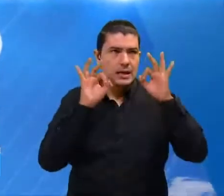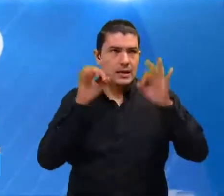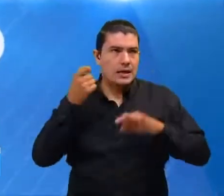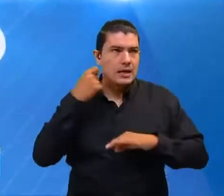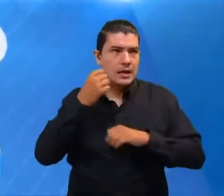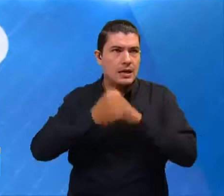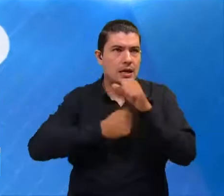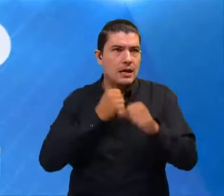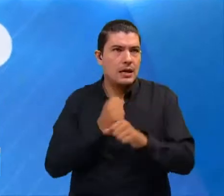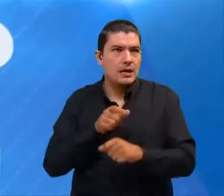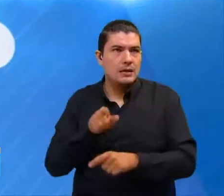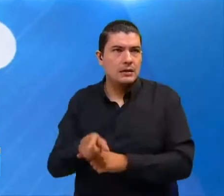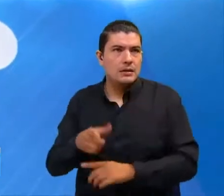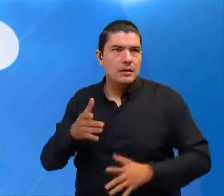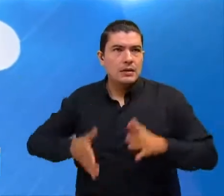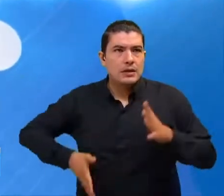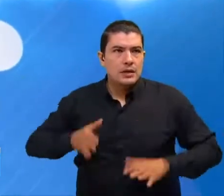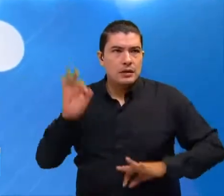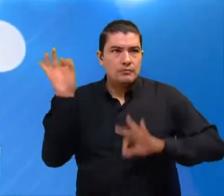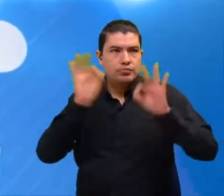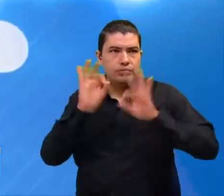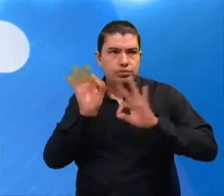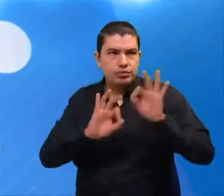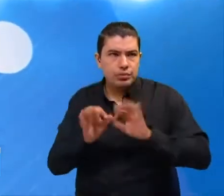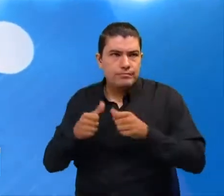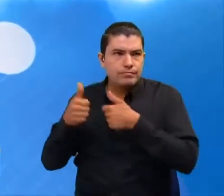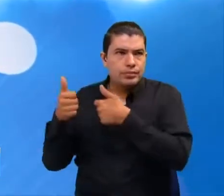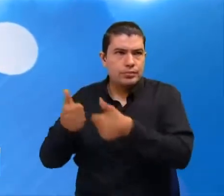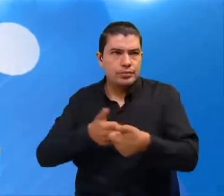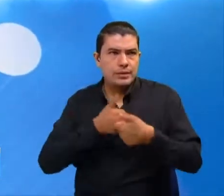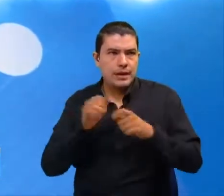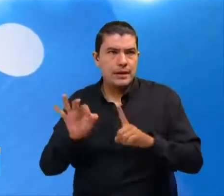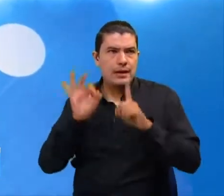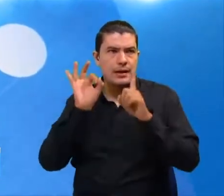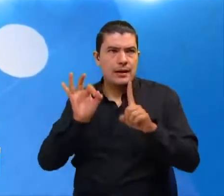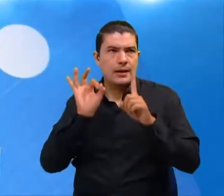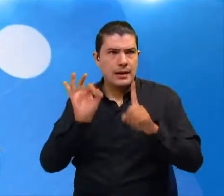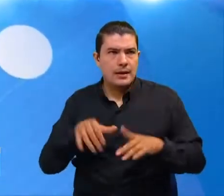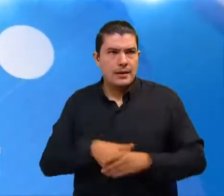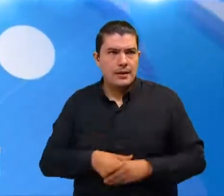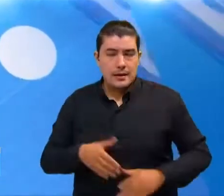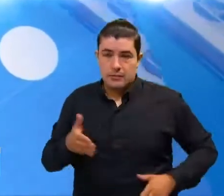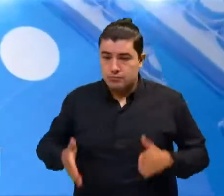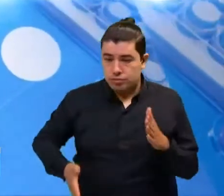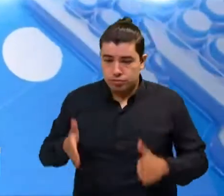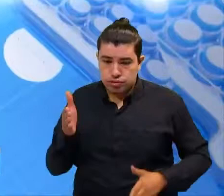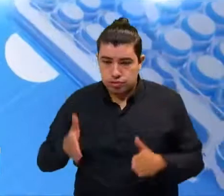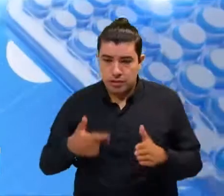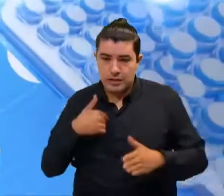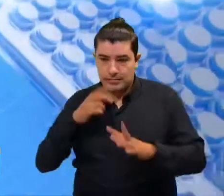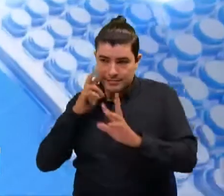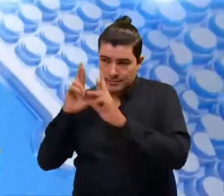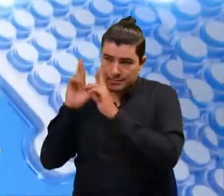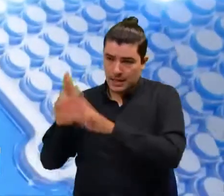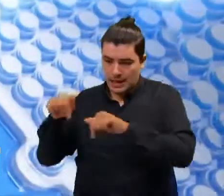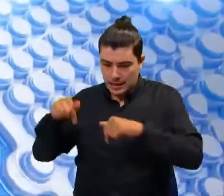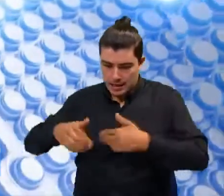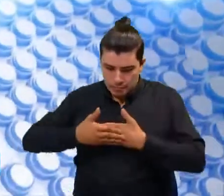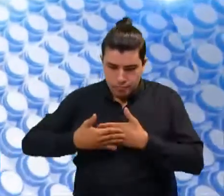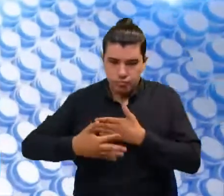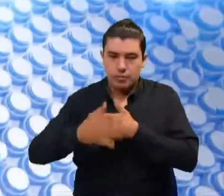años. Una carrera organizada, una carrera de calidad, una carrera que la reconozcan de aquí en